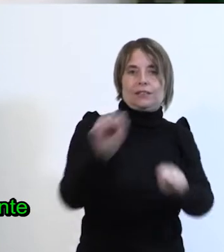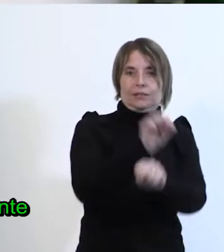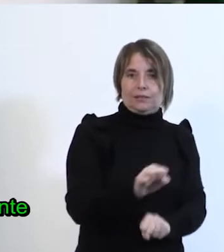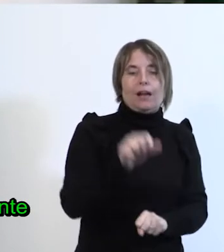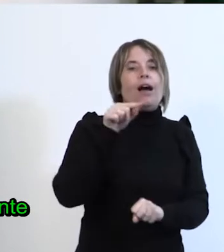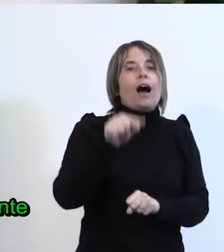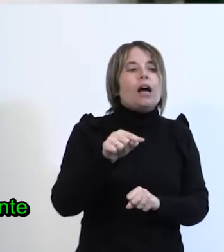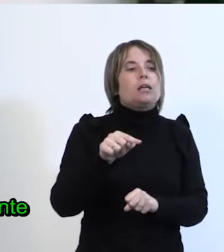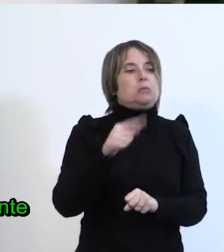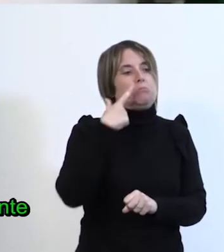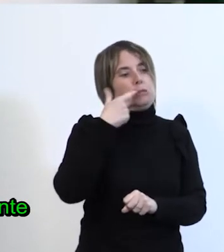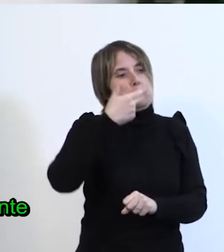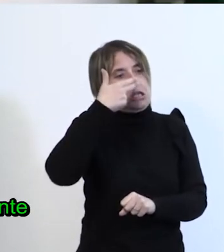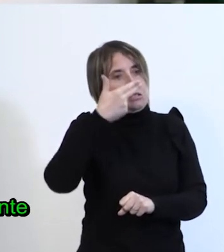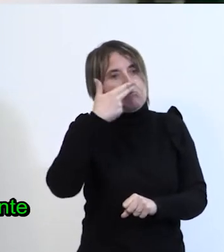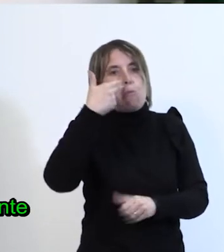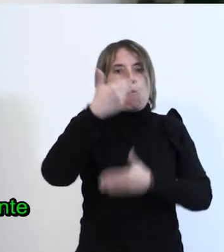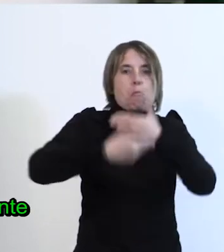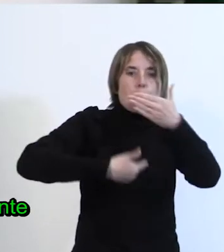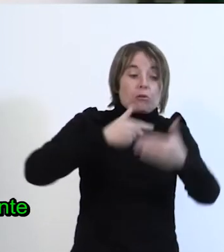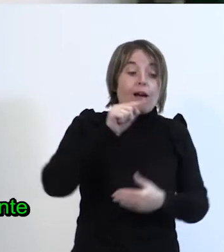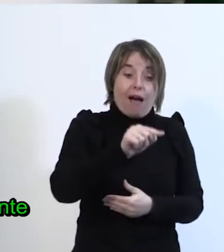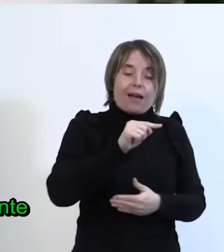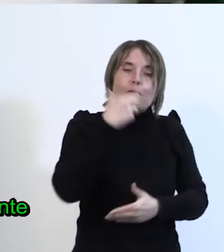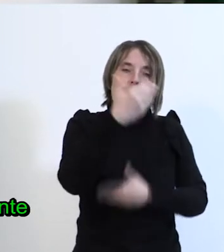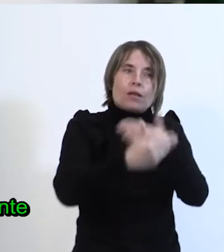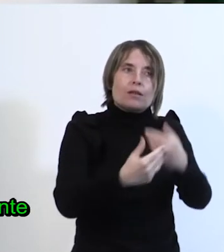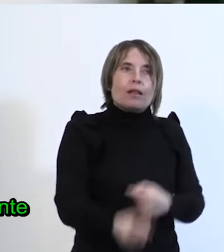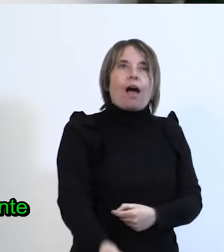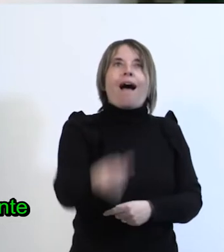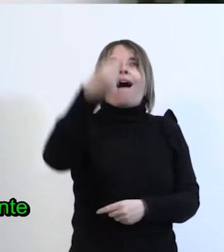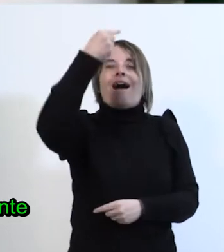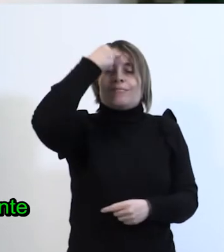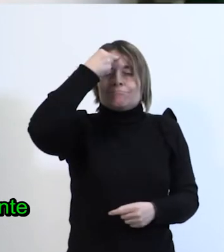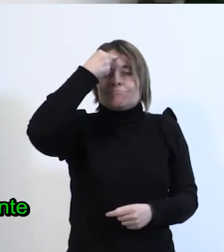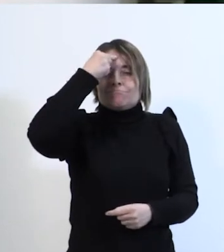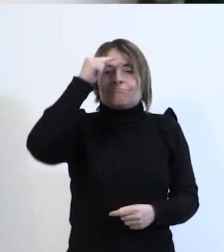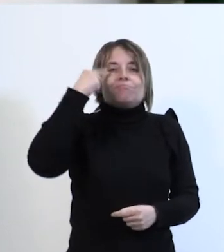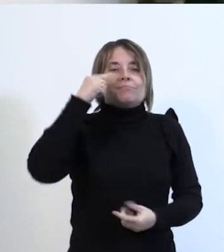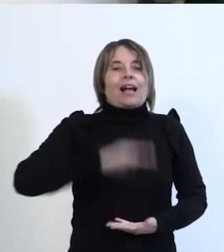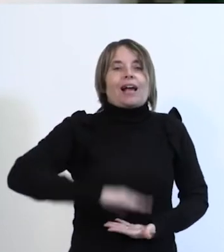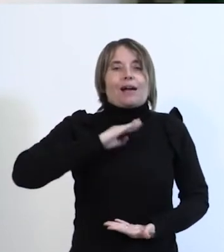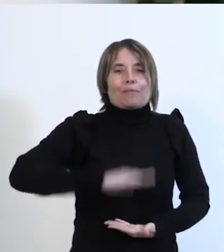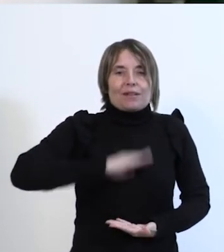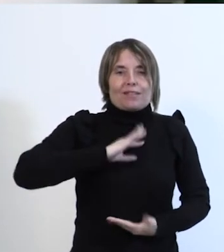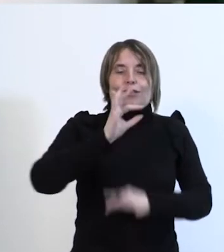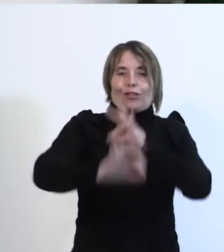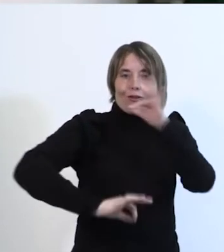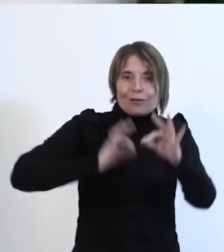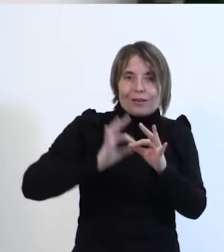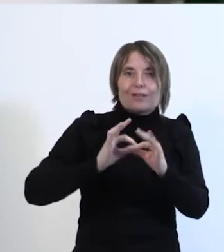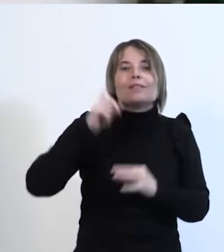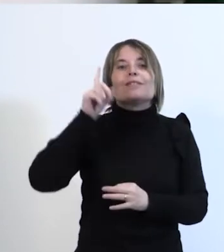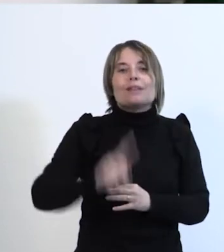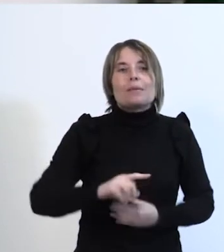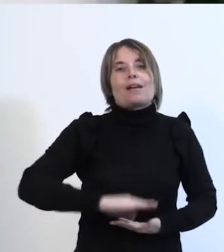hay un proceso muy interesante de toma de conciencia, de capacidad de organización